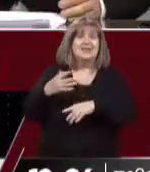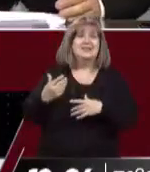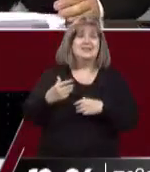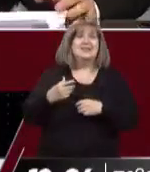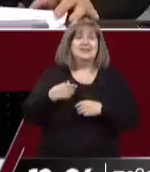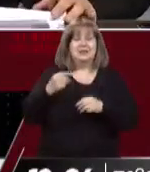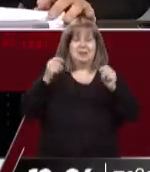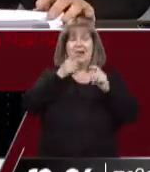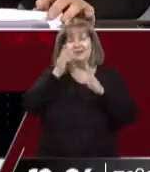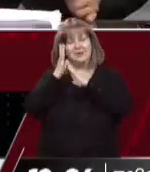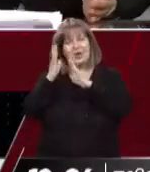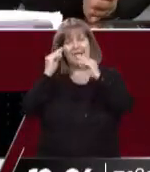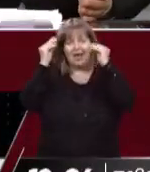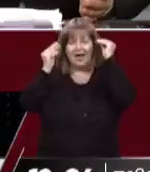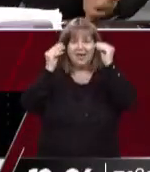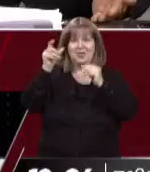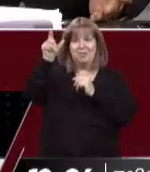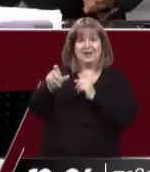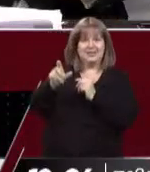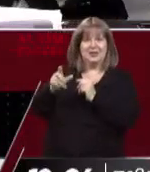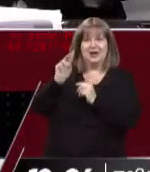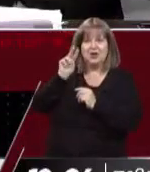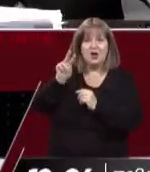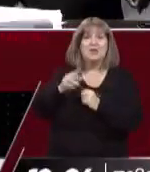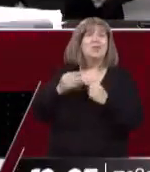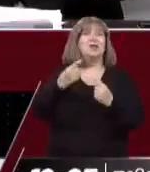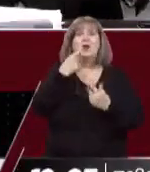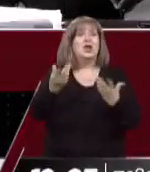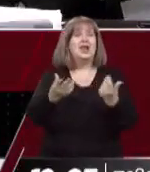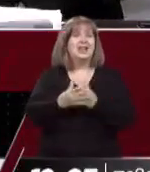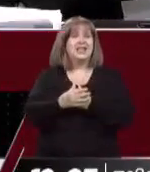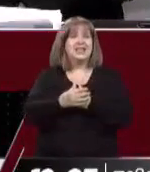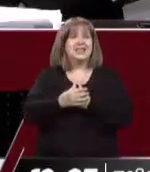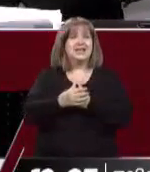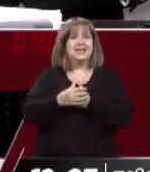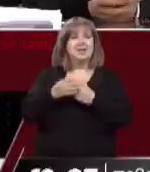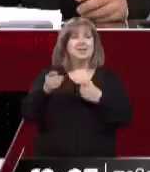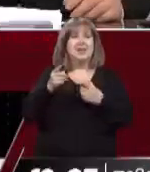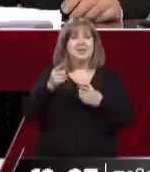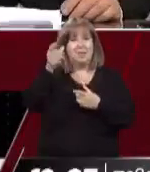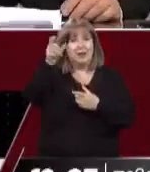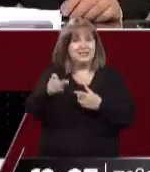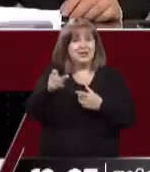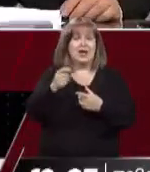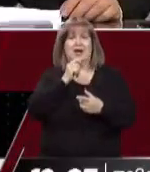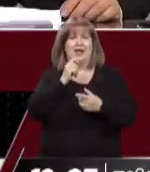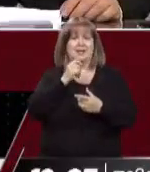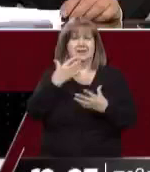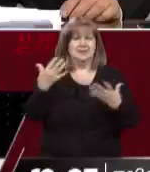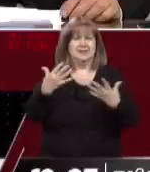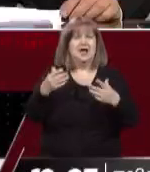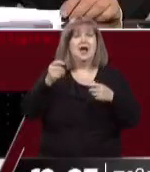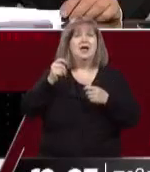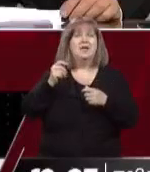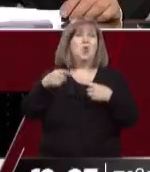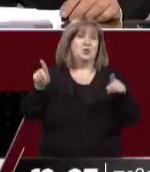no me despierten, si es un sueño. ¿Qué le dijiste a él, ya que lo admirás y ya que lo tenías enfrente? ¿Qué le decís cuando te encontrás con tu ídolo? En